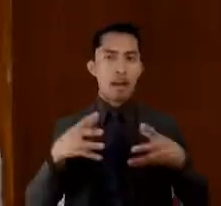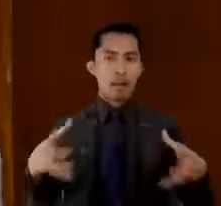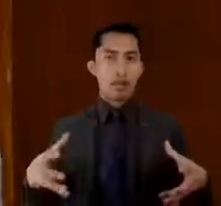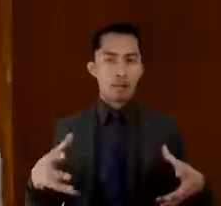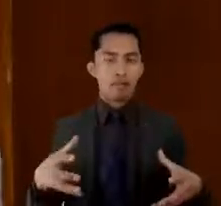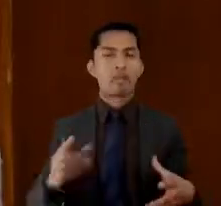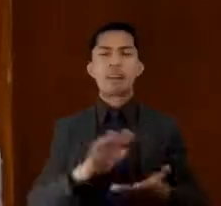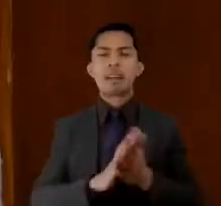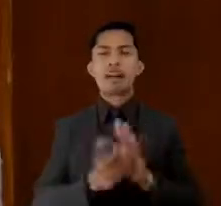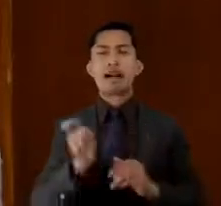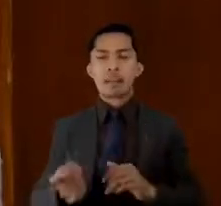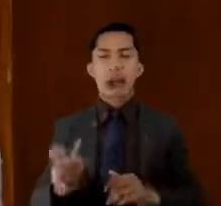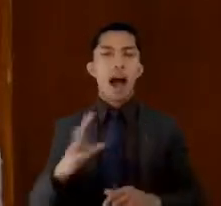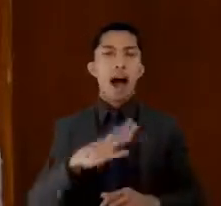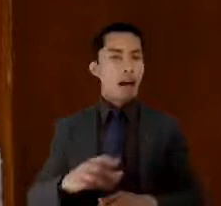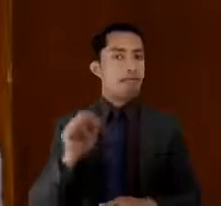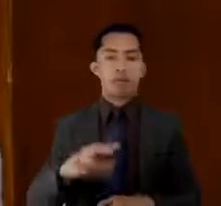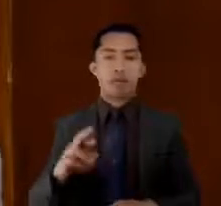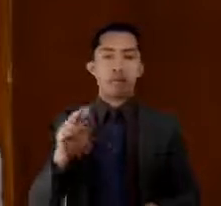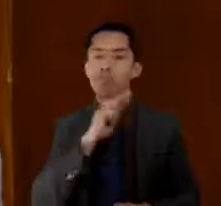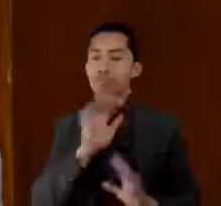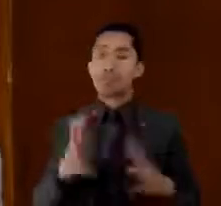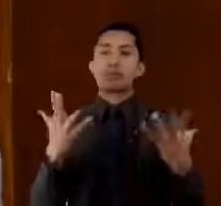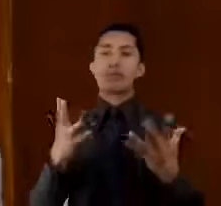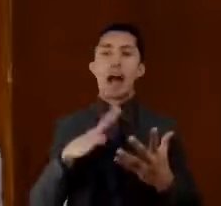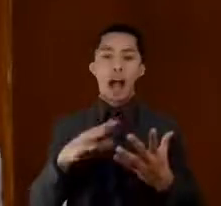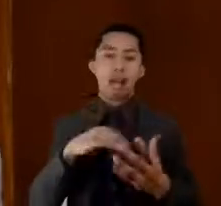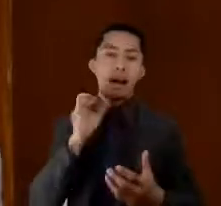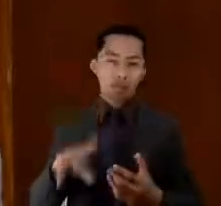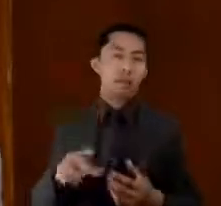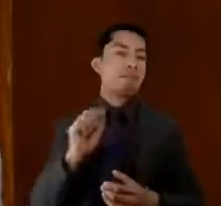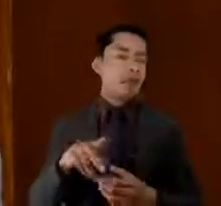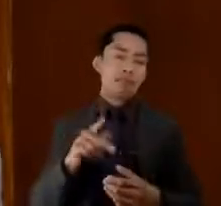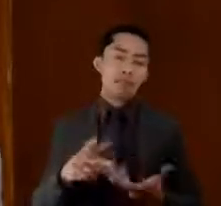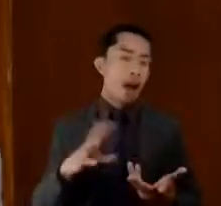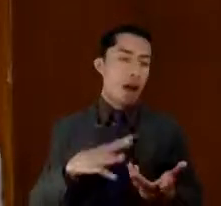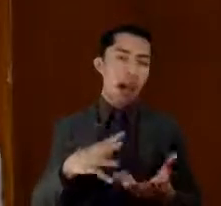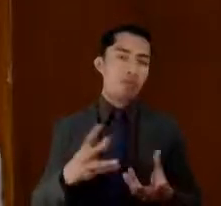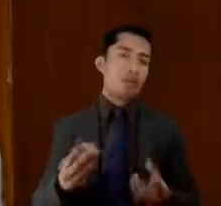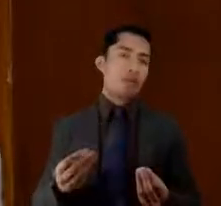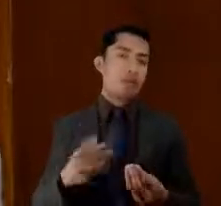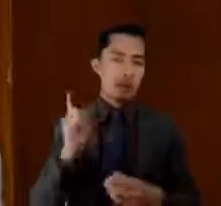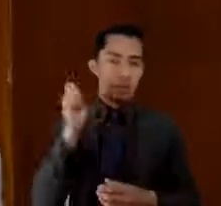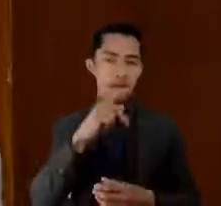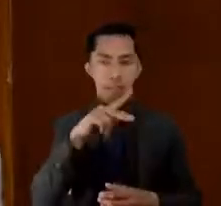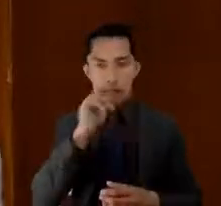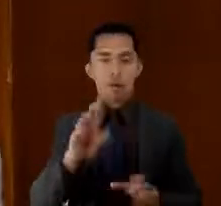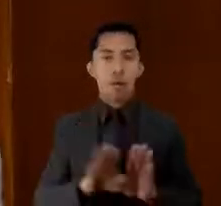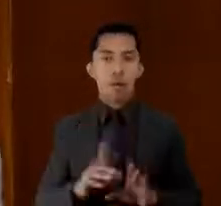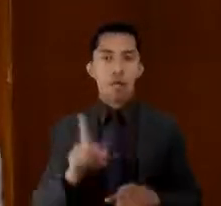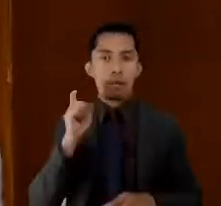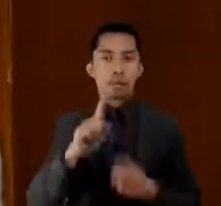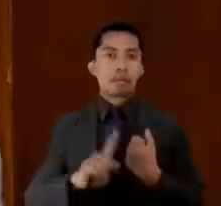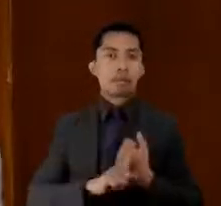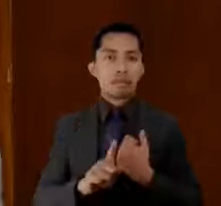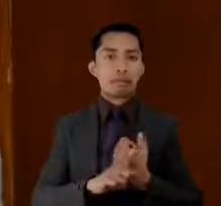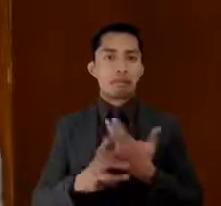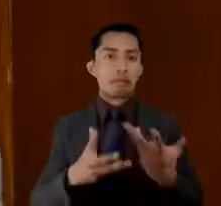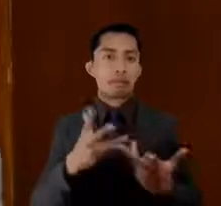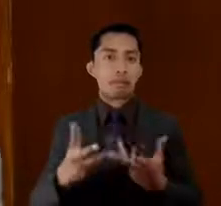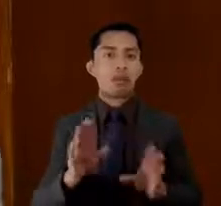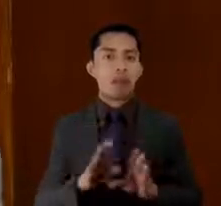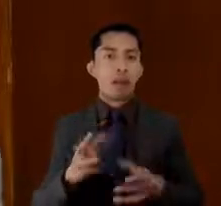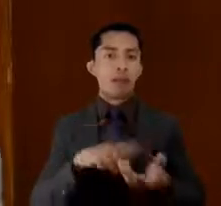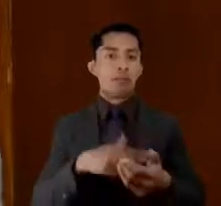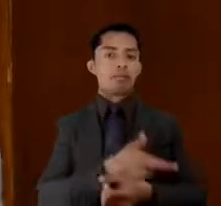ha traducido en un aumento precipitado en la generación de los desechos, haciendo más difíciles los retos que implica la adecuada